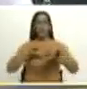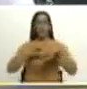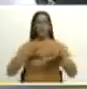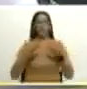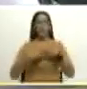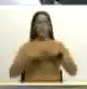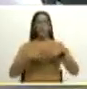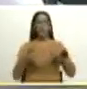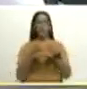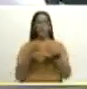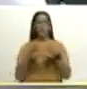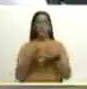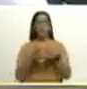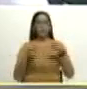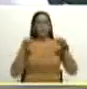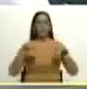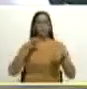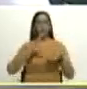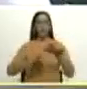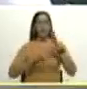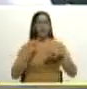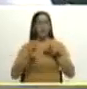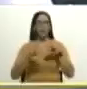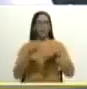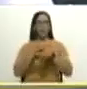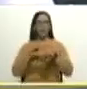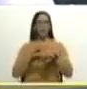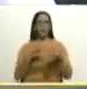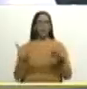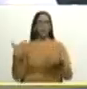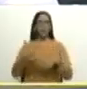compañero. Hoy yo estaba hablando con el ministro de Transporte,